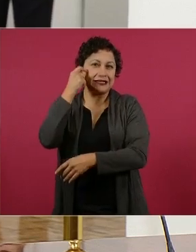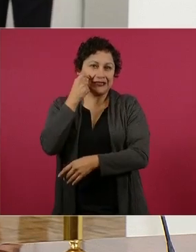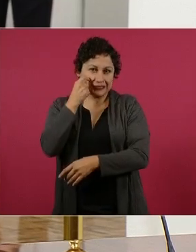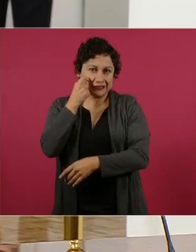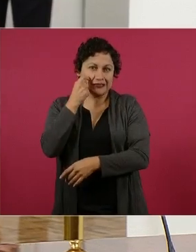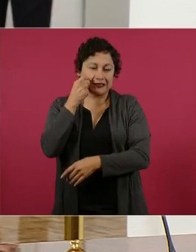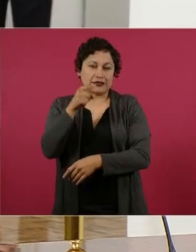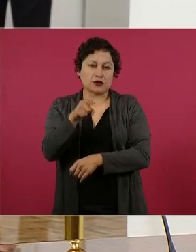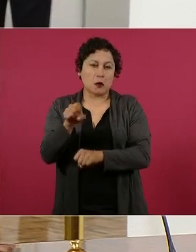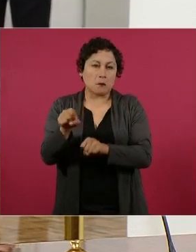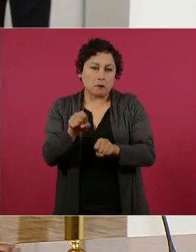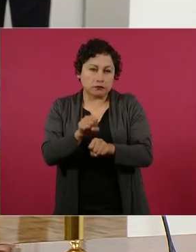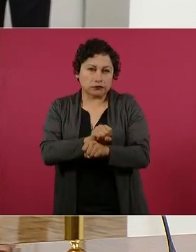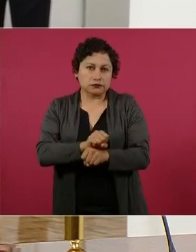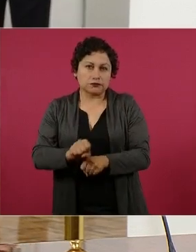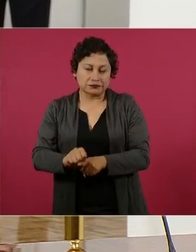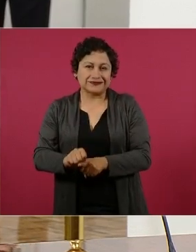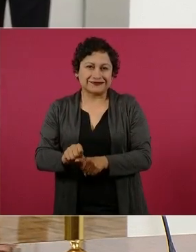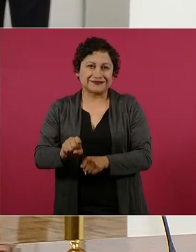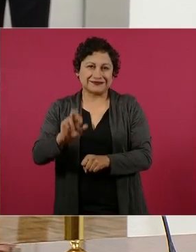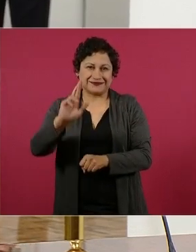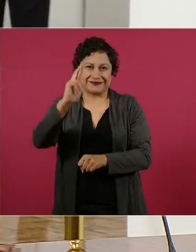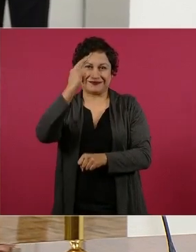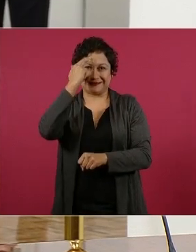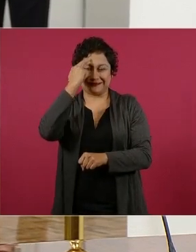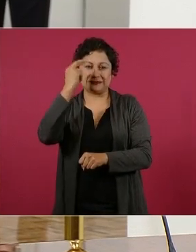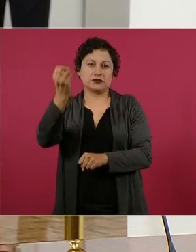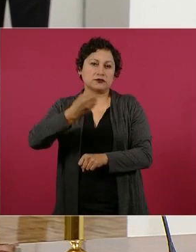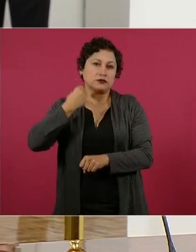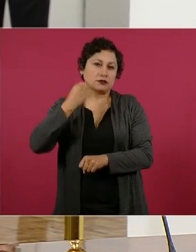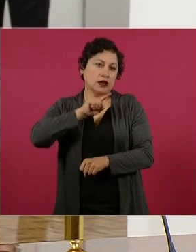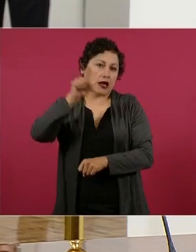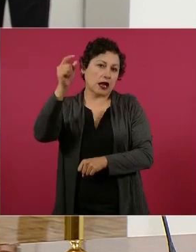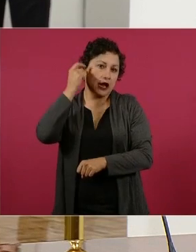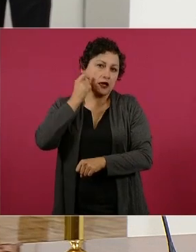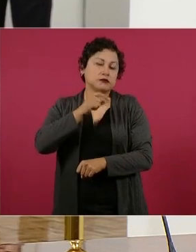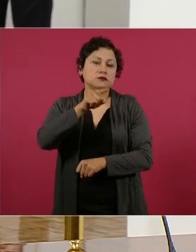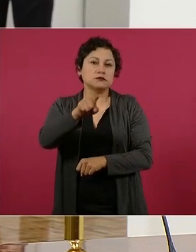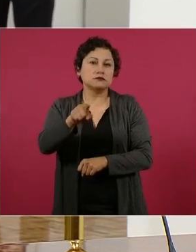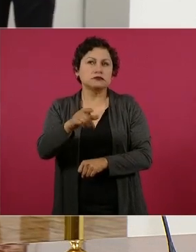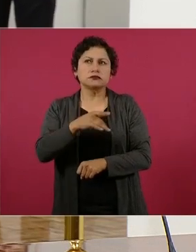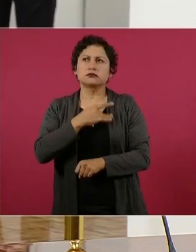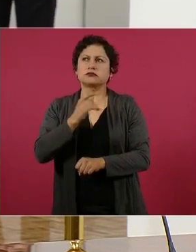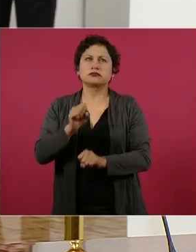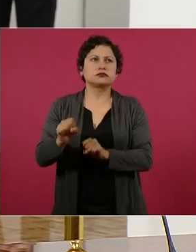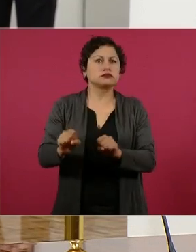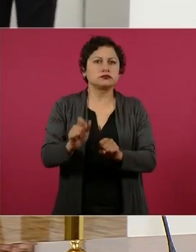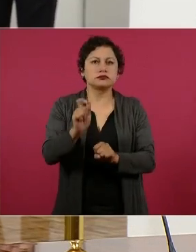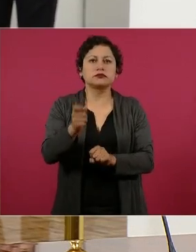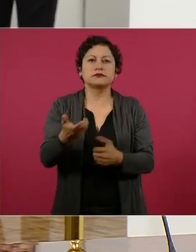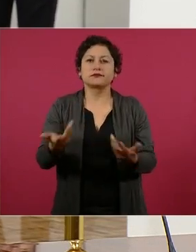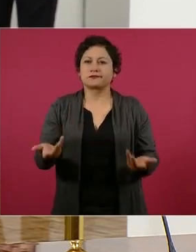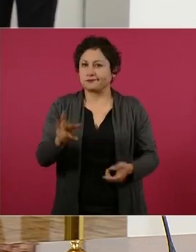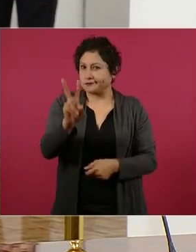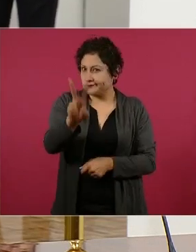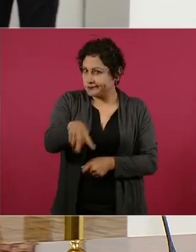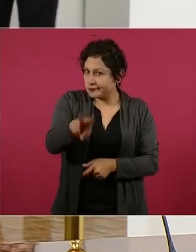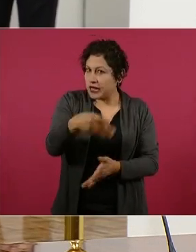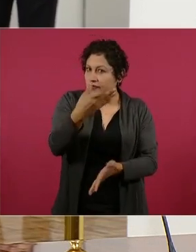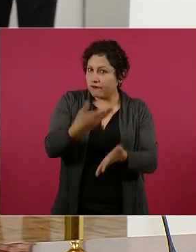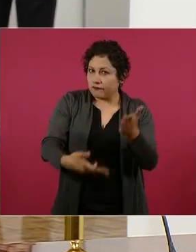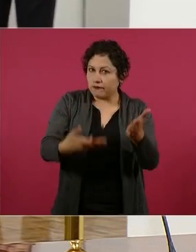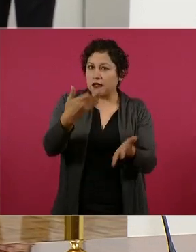doctora preguntaba, está temblando en una de los eventos que tenían por allá. Pues es justamente el pendiente que está ahí de no sé